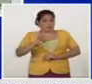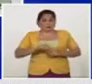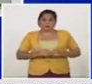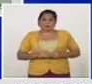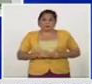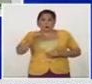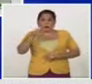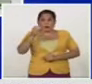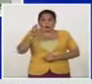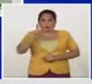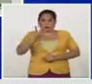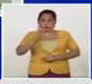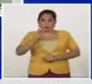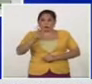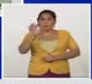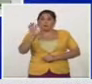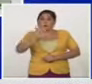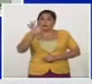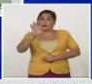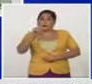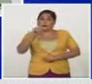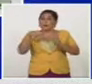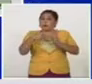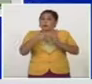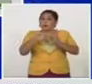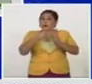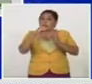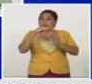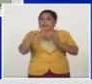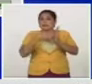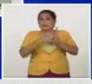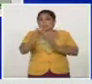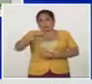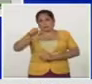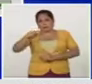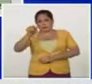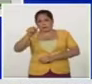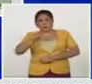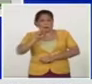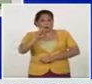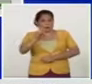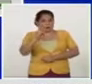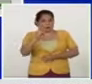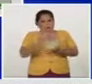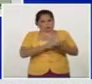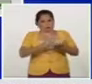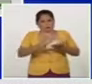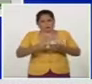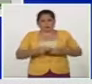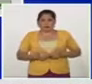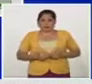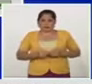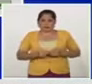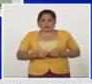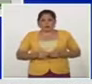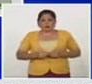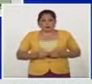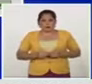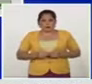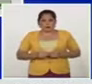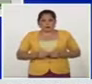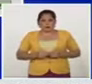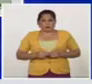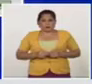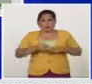137,2 por 100.000 habitantes en los últimos 15 días. La Habana